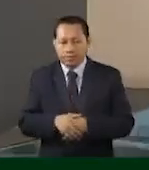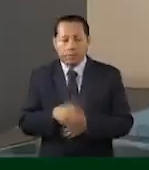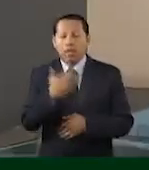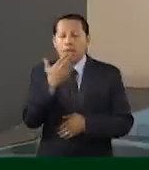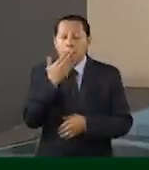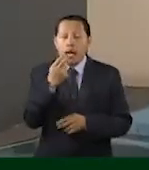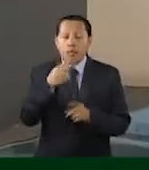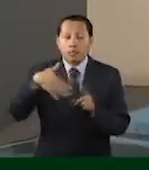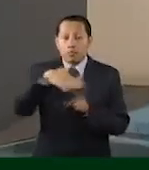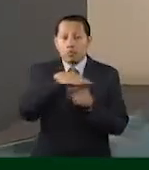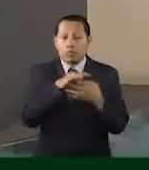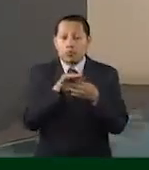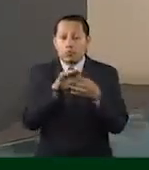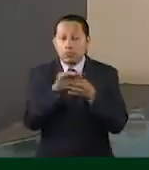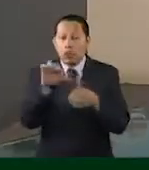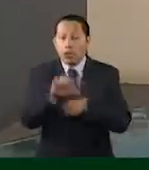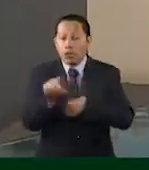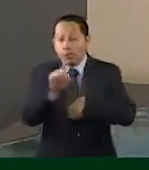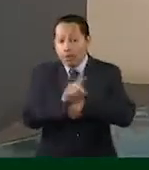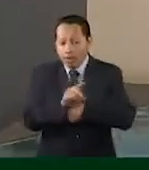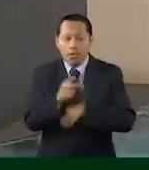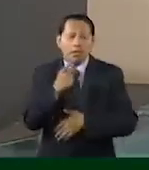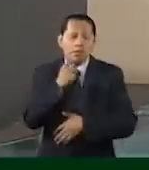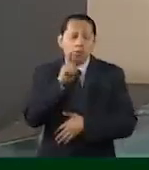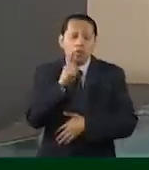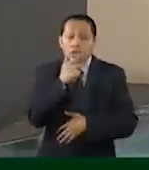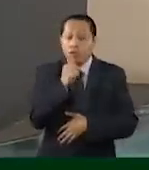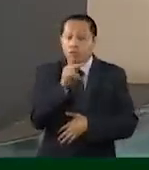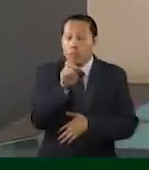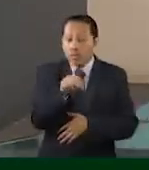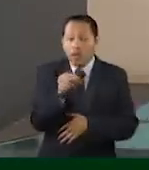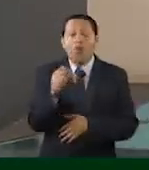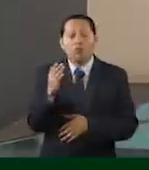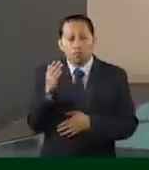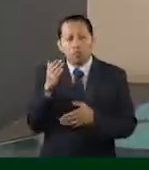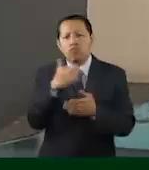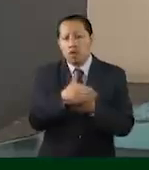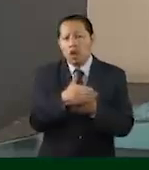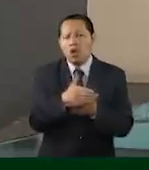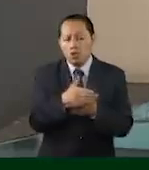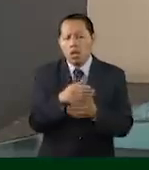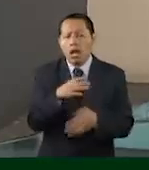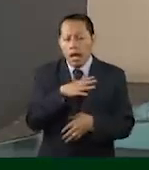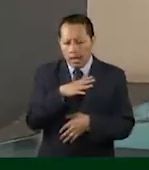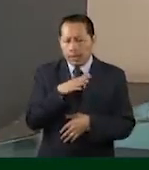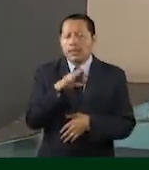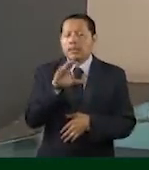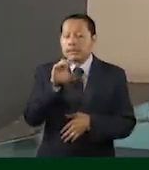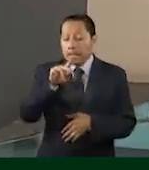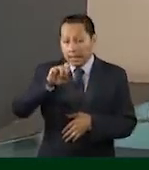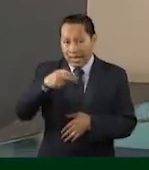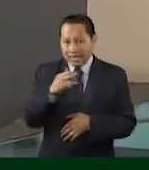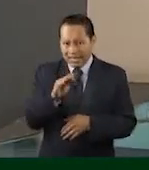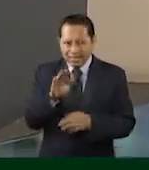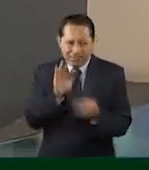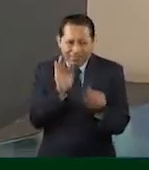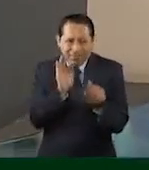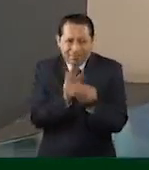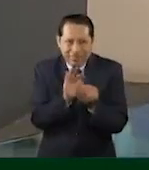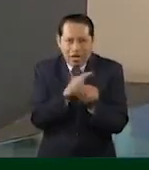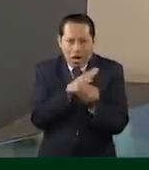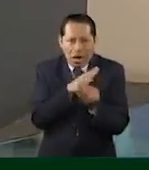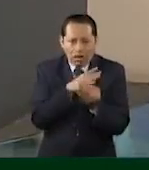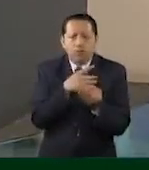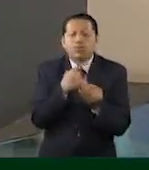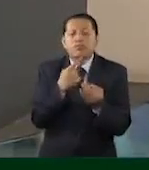En este contexto, este día diputadas y diputados del PAN acudieron a manifestarse frente a la Comisión Nacional de Derechos Humanos y denunciar